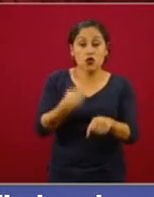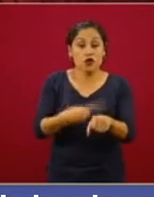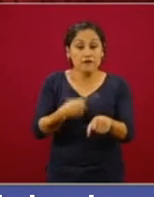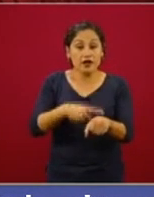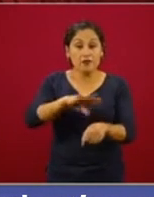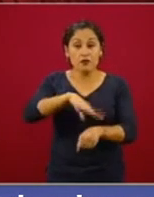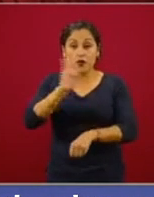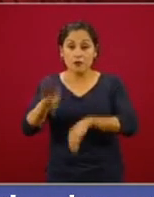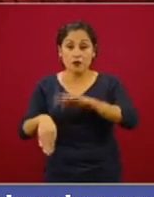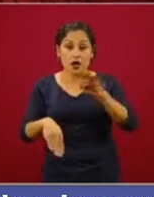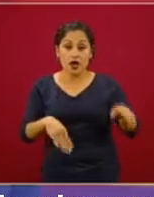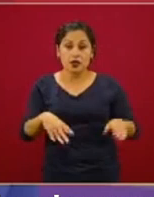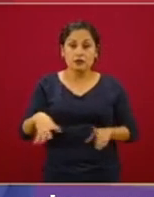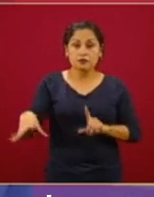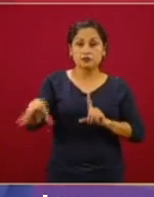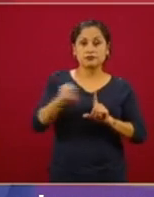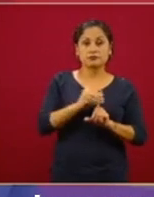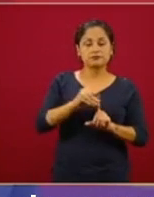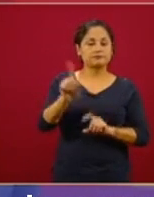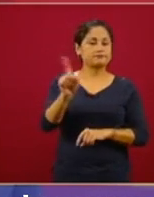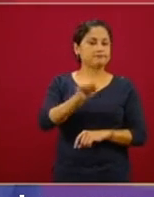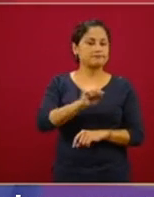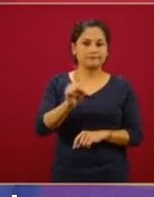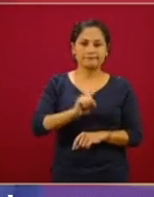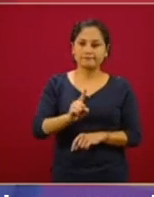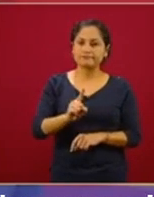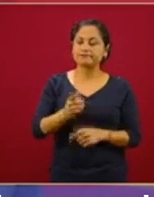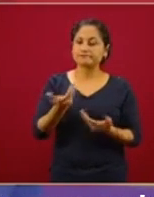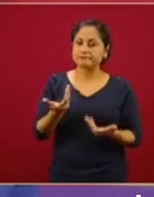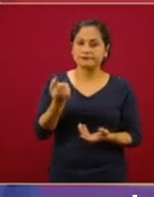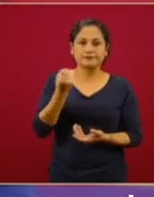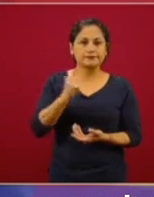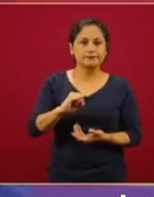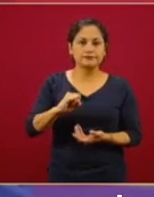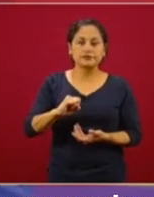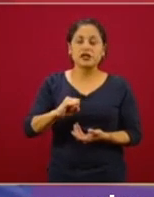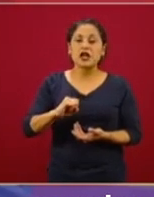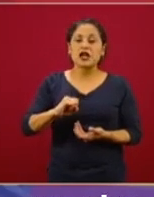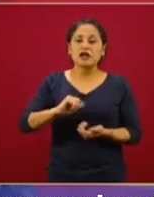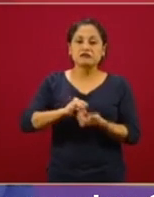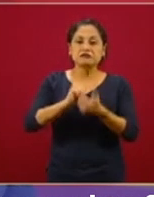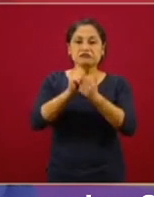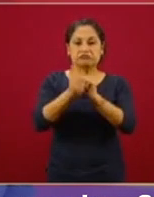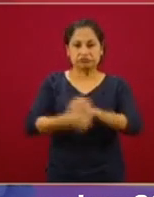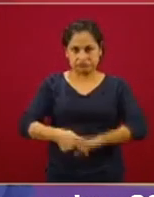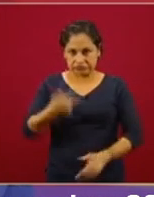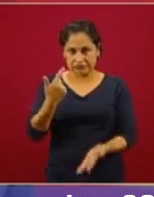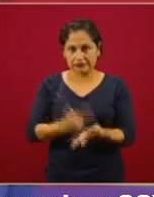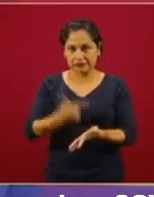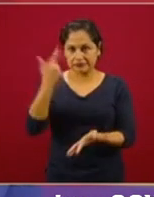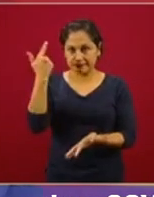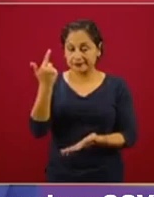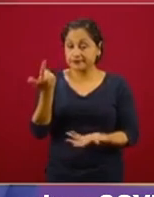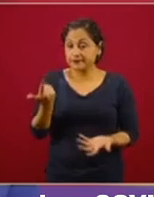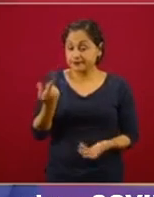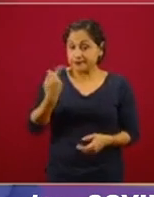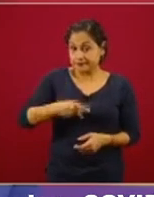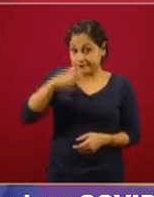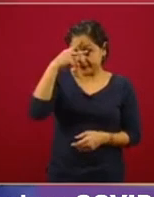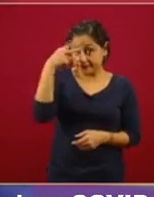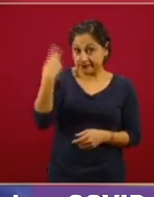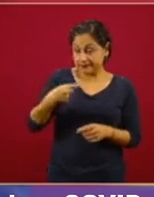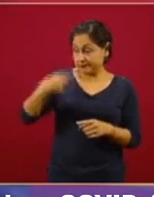no infecciosas, más bien las crónicas, y también es característico que en México desde hace 12